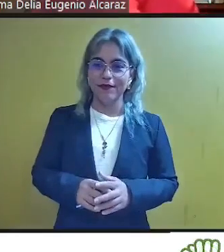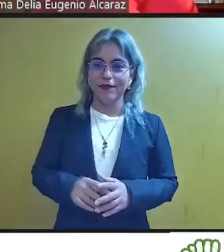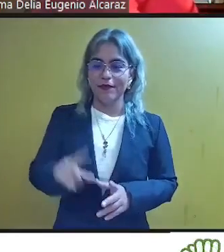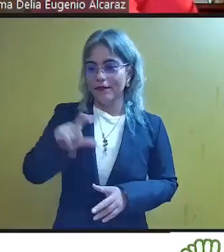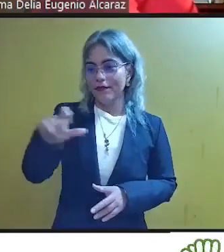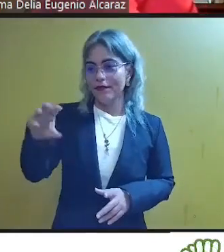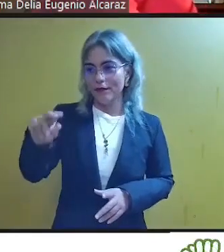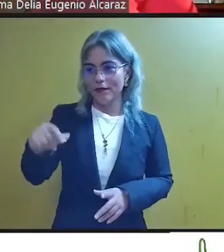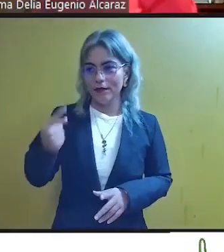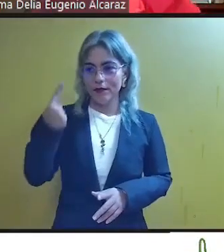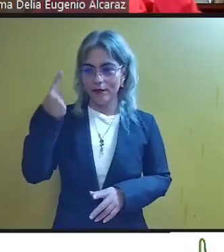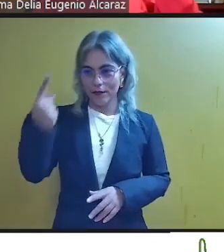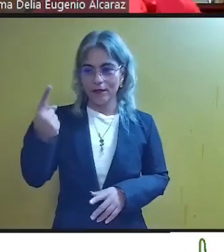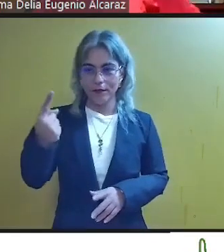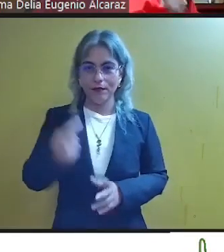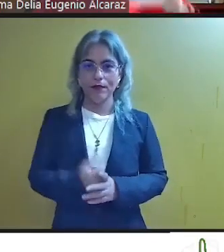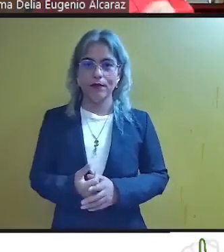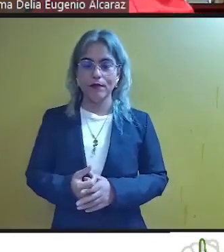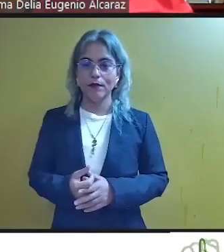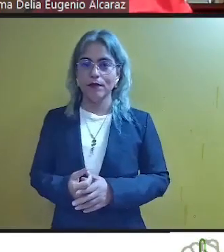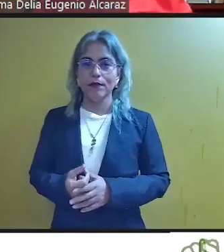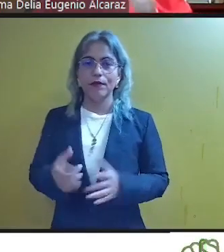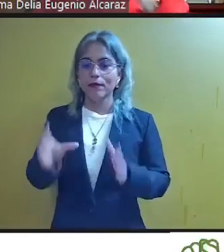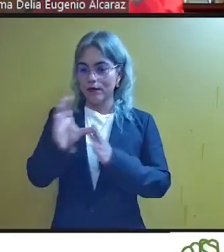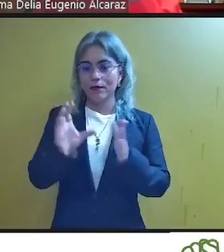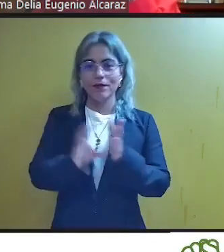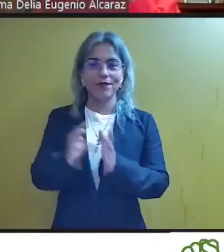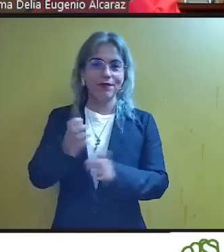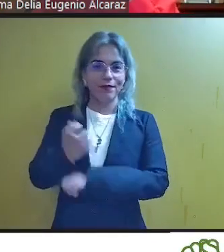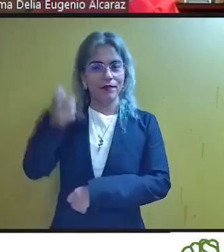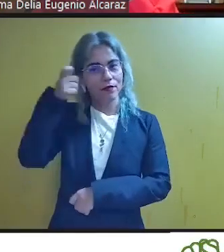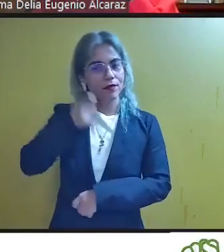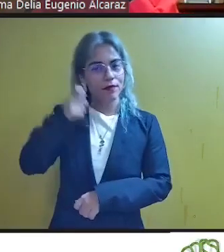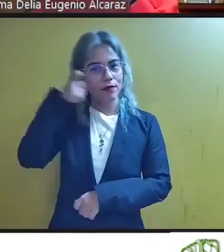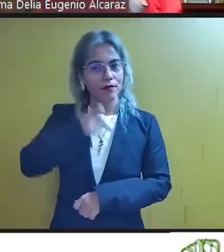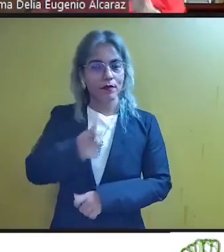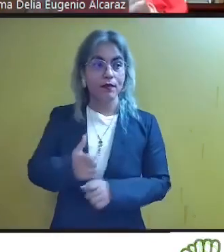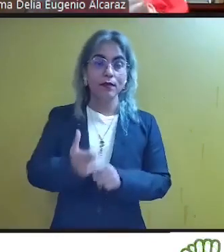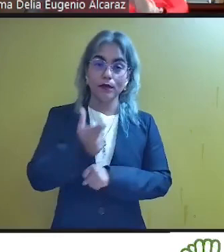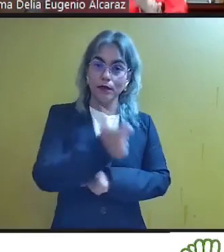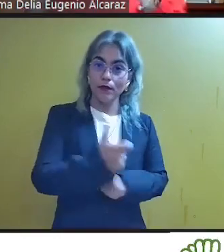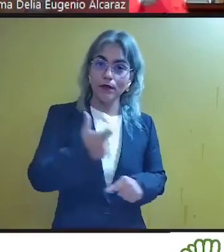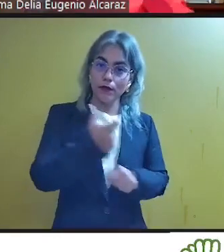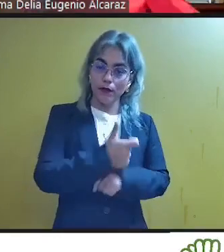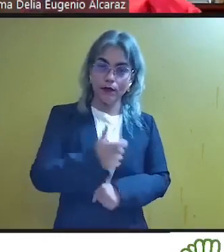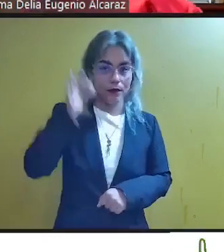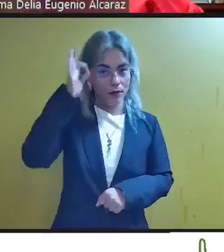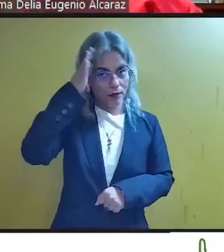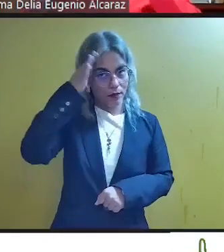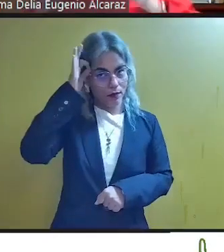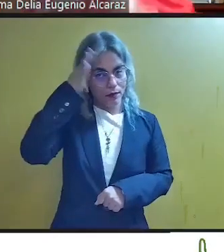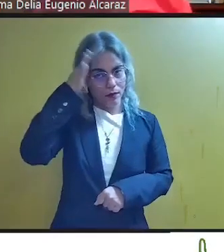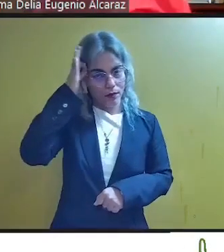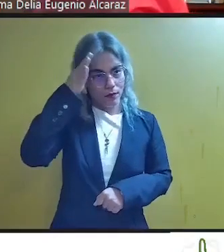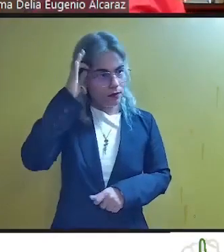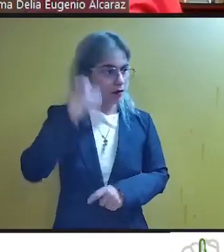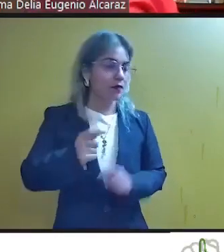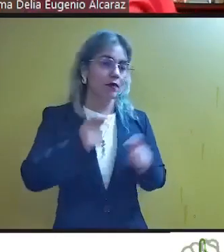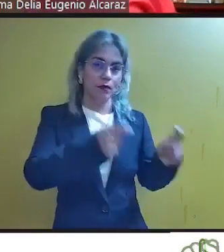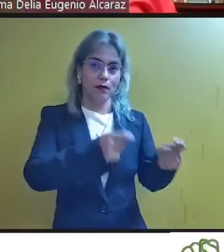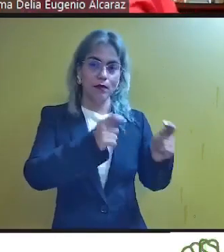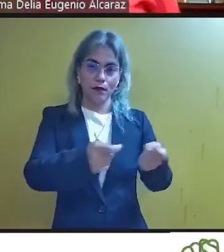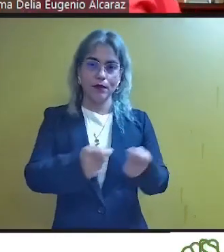de la Constitución Política del Estado Libre y Soberano de Guerrero, se advierte que la remuneración de los servidores públicos que desempeñan cargos de elección